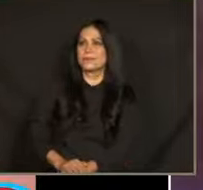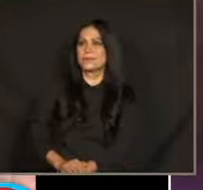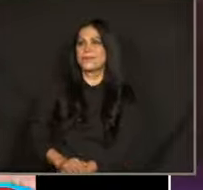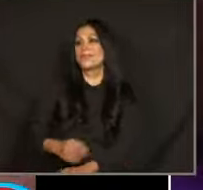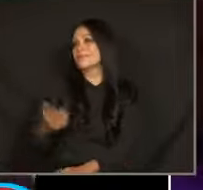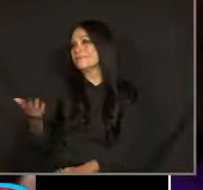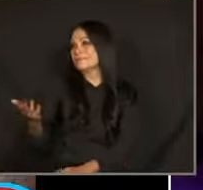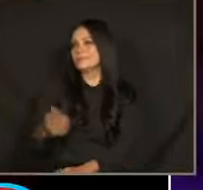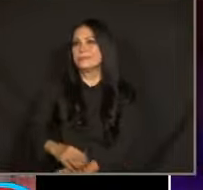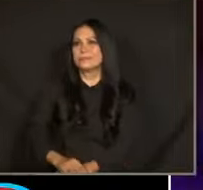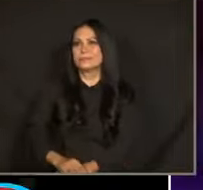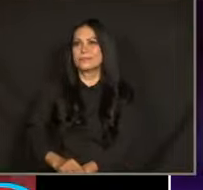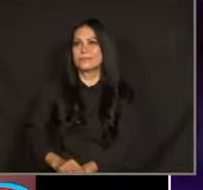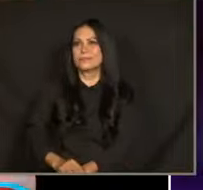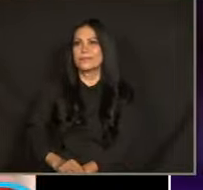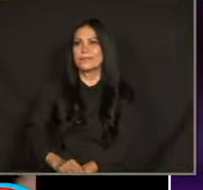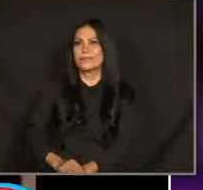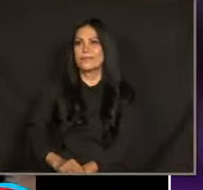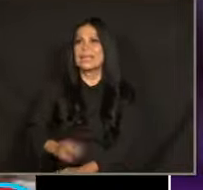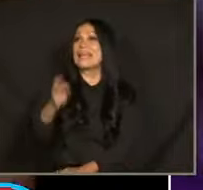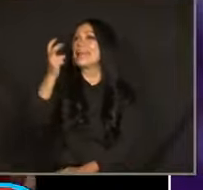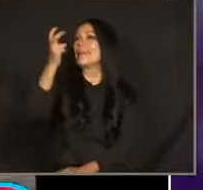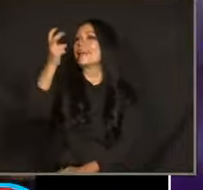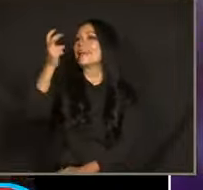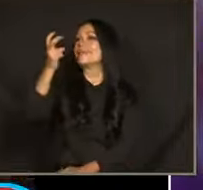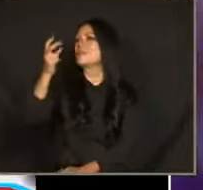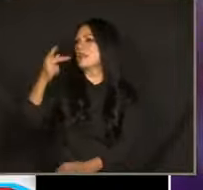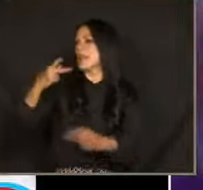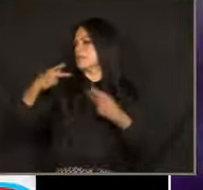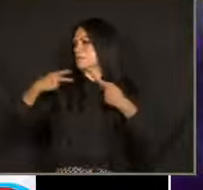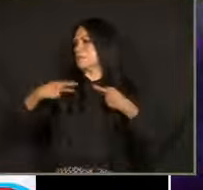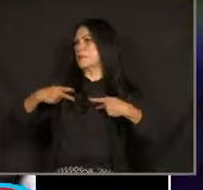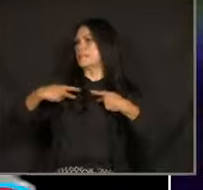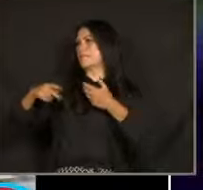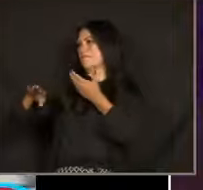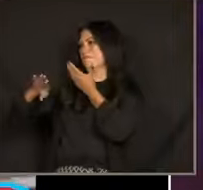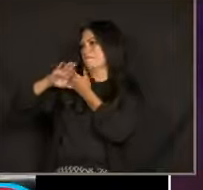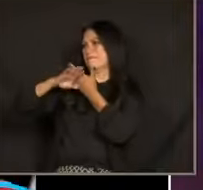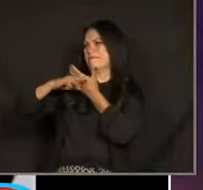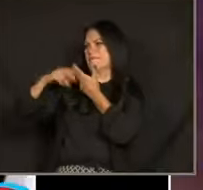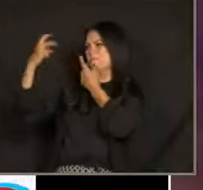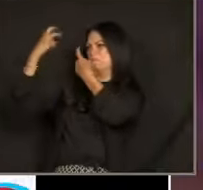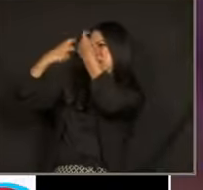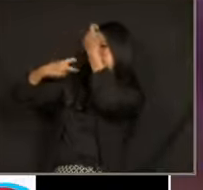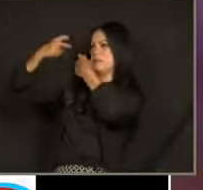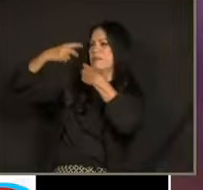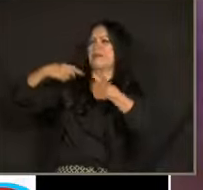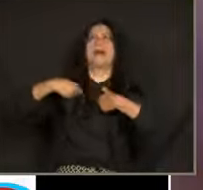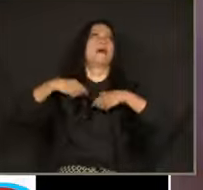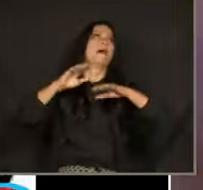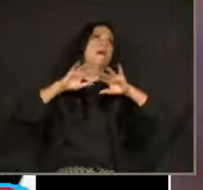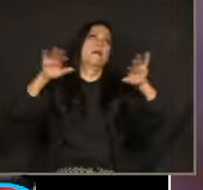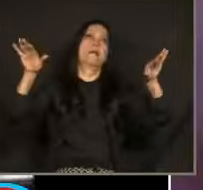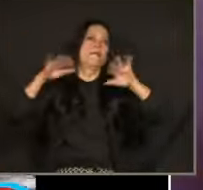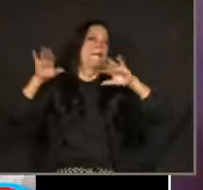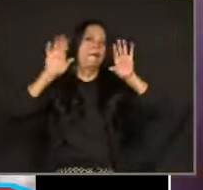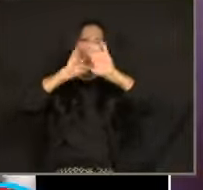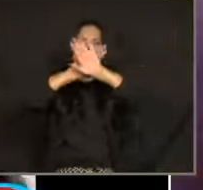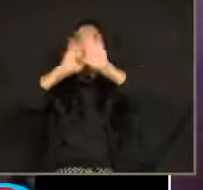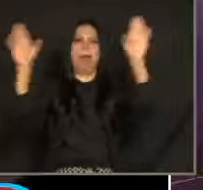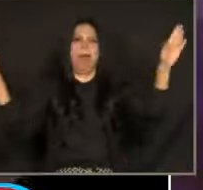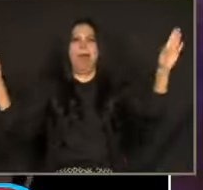ese hate es lo que ya no quiero tener O sea imagínate la Coliseo con toda la raza ahí esa de que